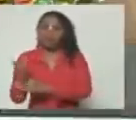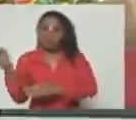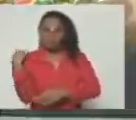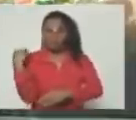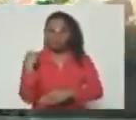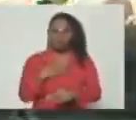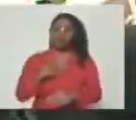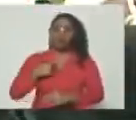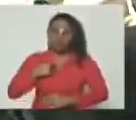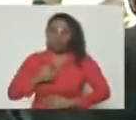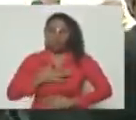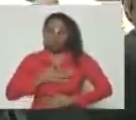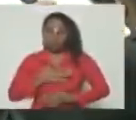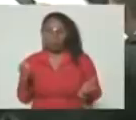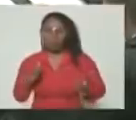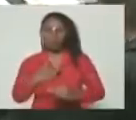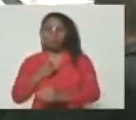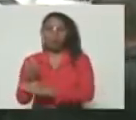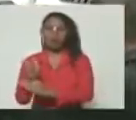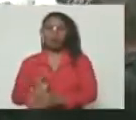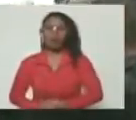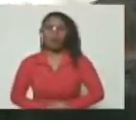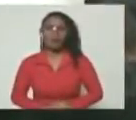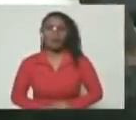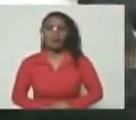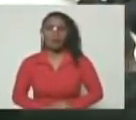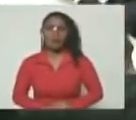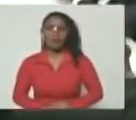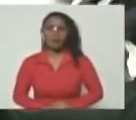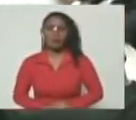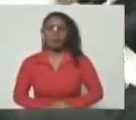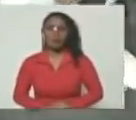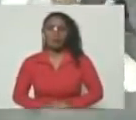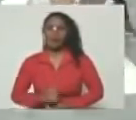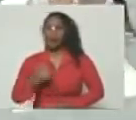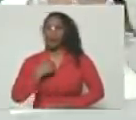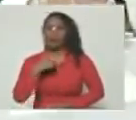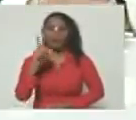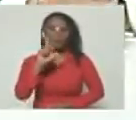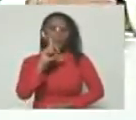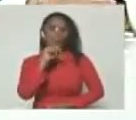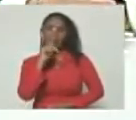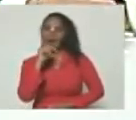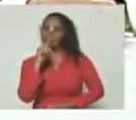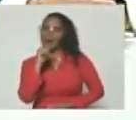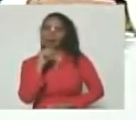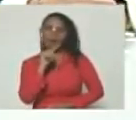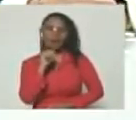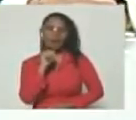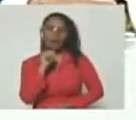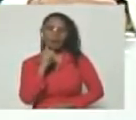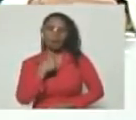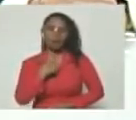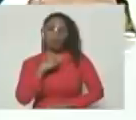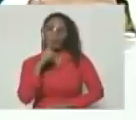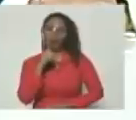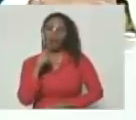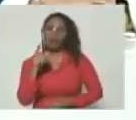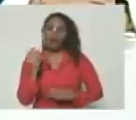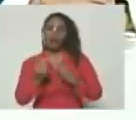No tengo ¿cómo es que llaman eso?